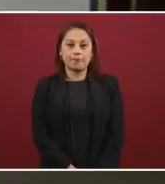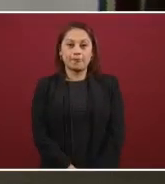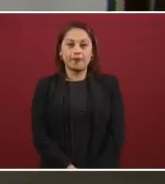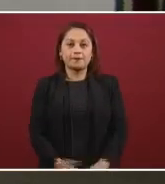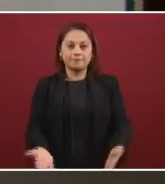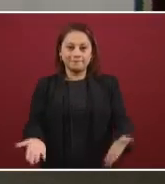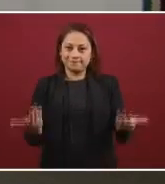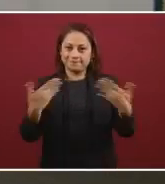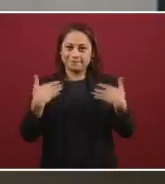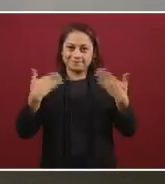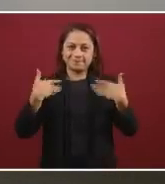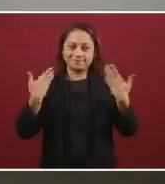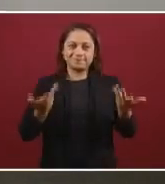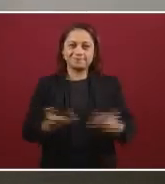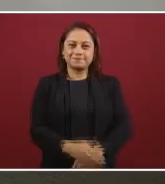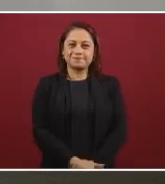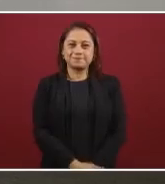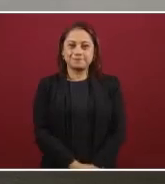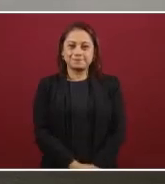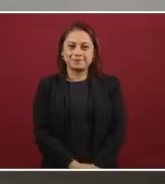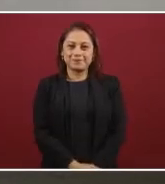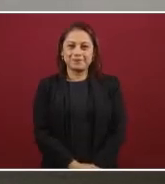Ánimo.